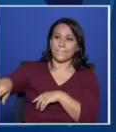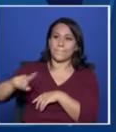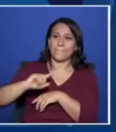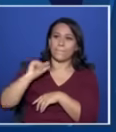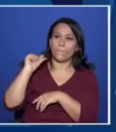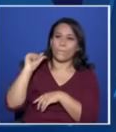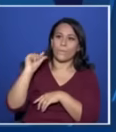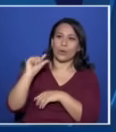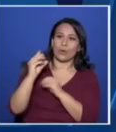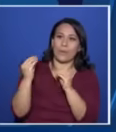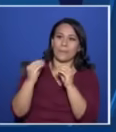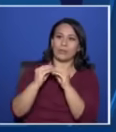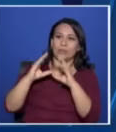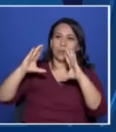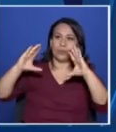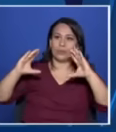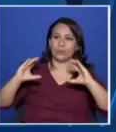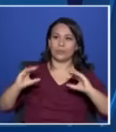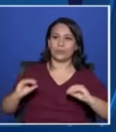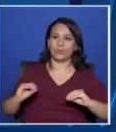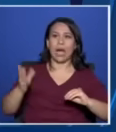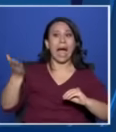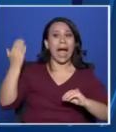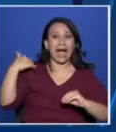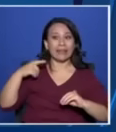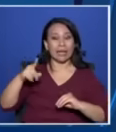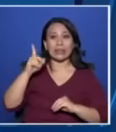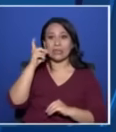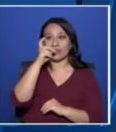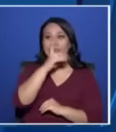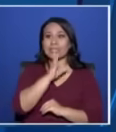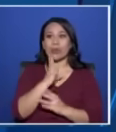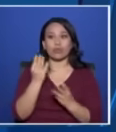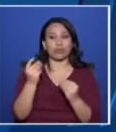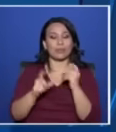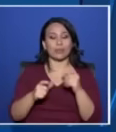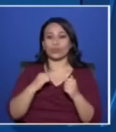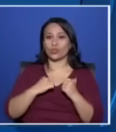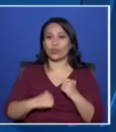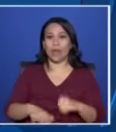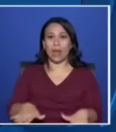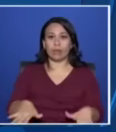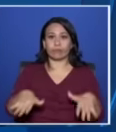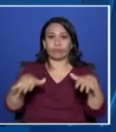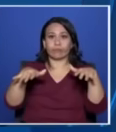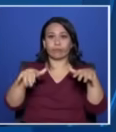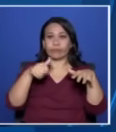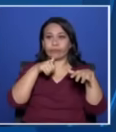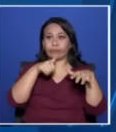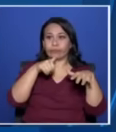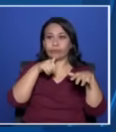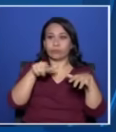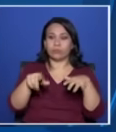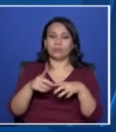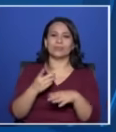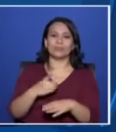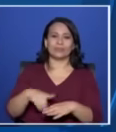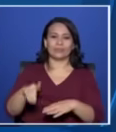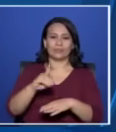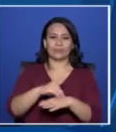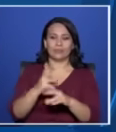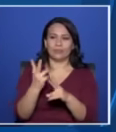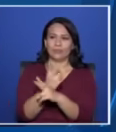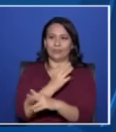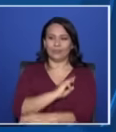poco, pues, bajar el impacto de las inundaciones. Y por eso, pues, acá está Alex Anchundia, de la Dirección de